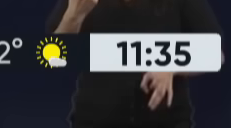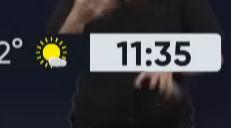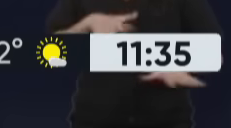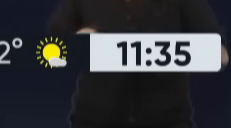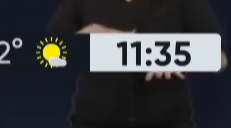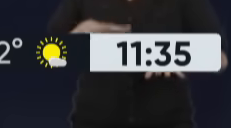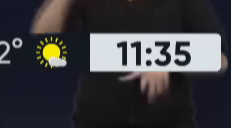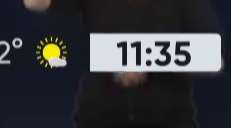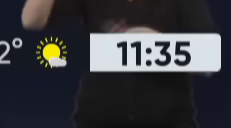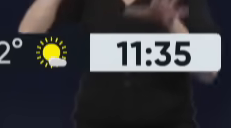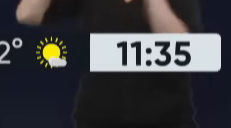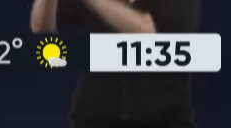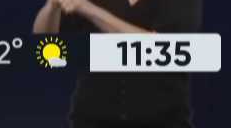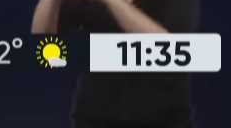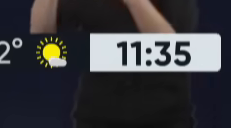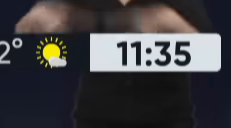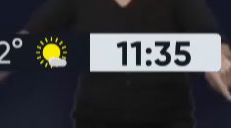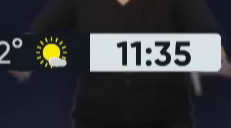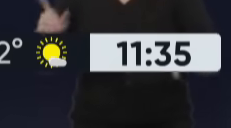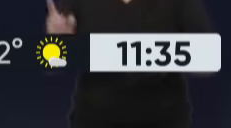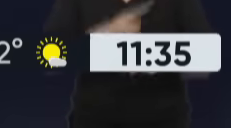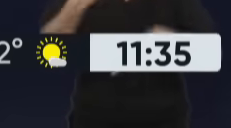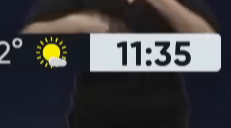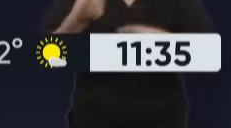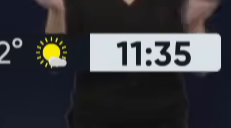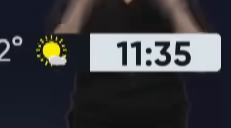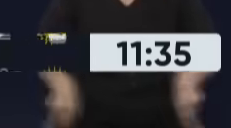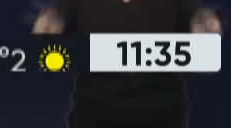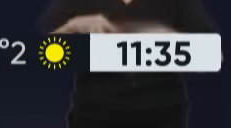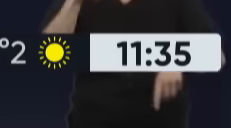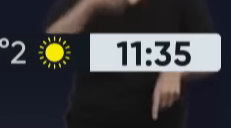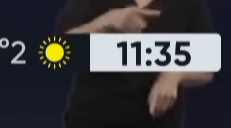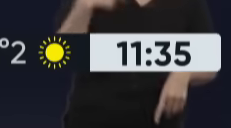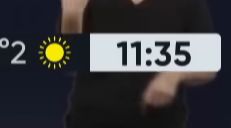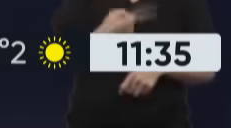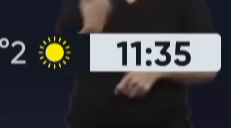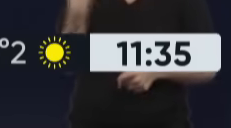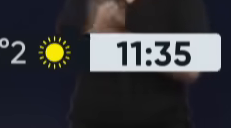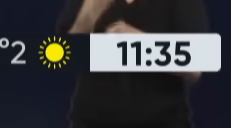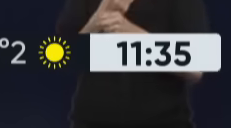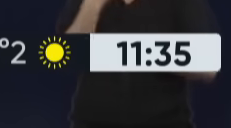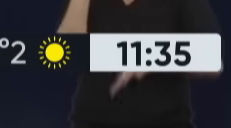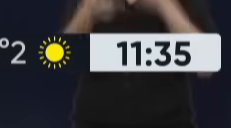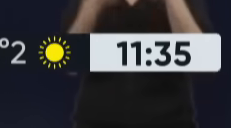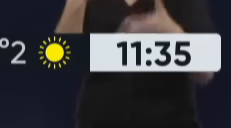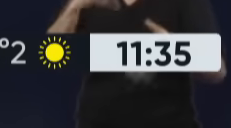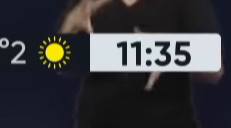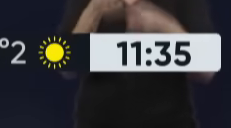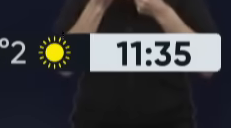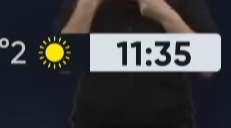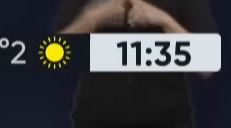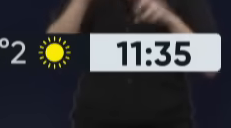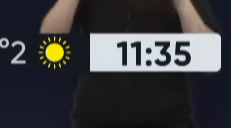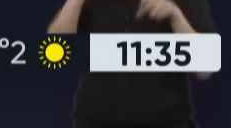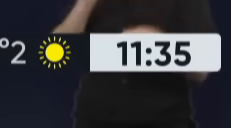y siempre les dije lo mismo y les voy a seguir diciendo lo mismo. Es un tema de seguridad nacional que no podemos dar información. Lo que sí te voy a contar, porque